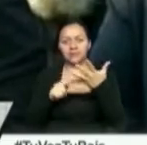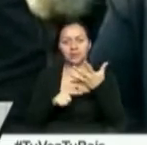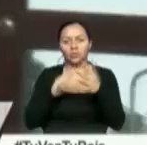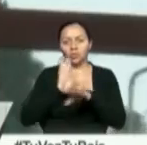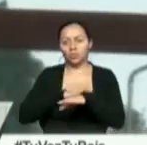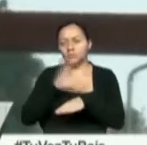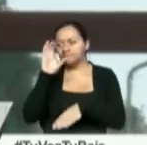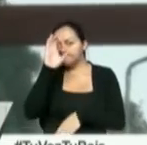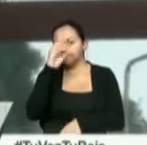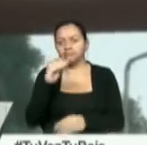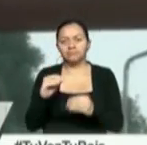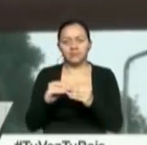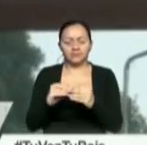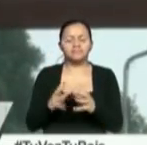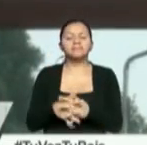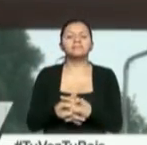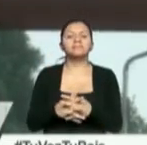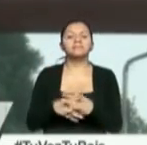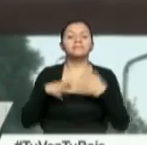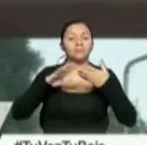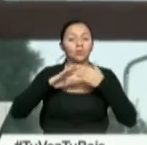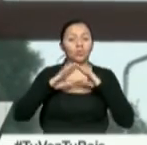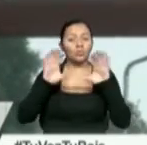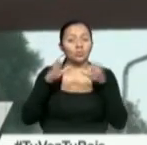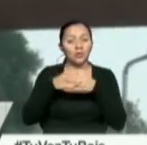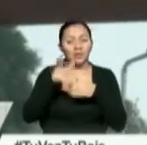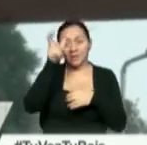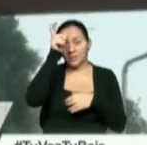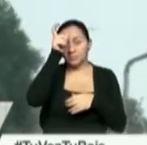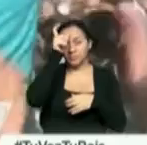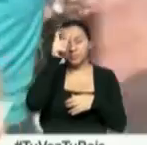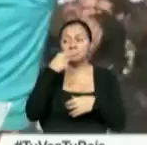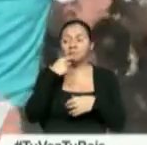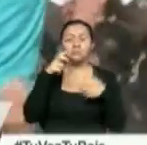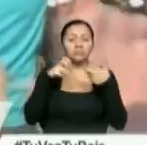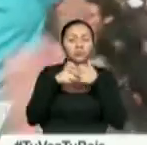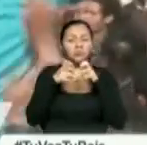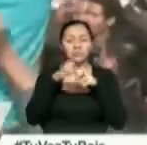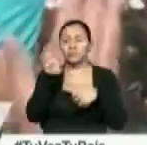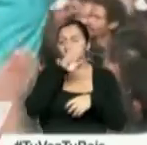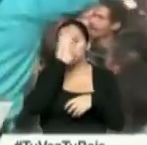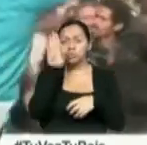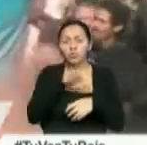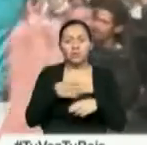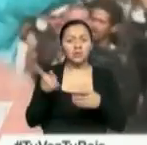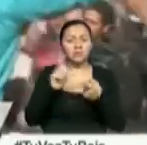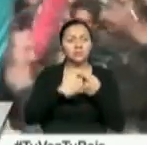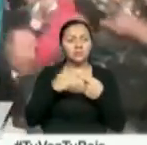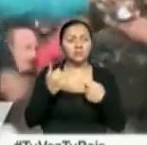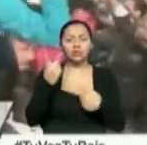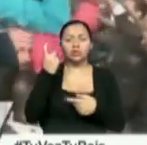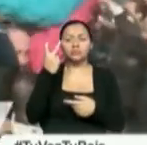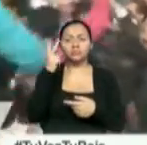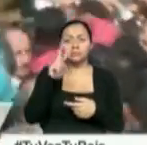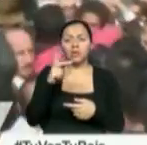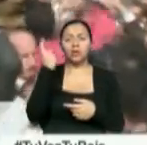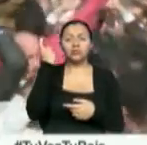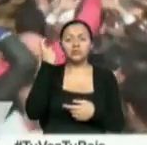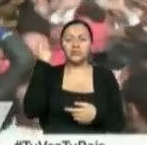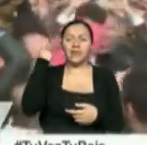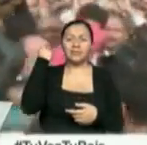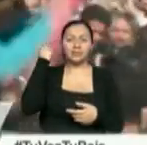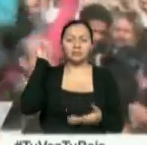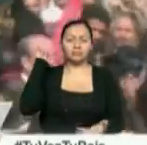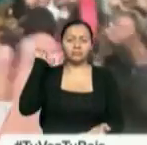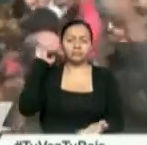sydney la comunidad copta egipcia no había vivido un atentado tan mortífero desde 2011 en un ataque suicida que